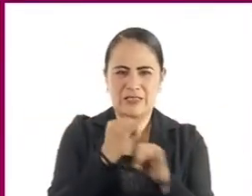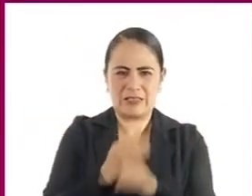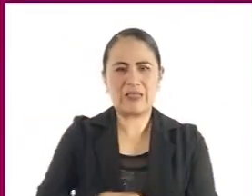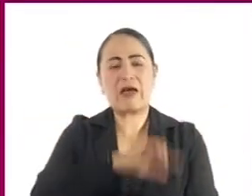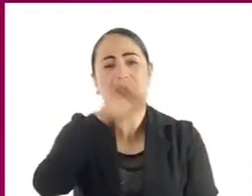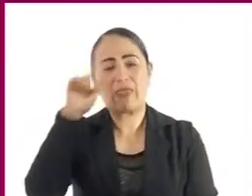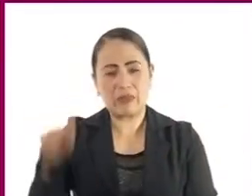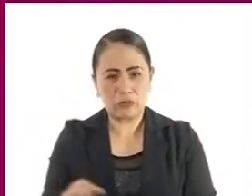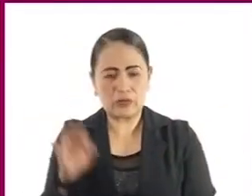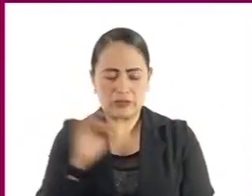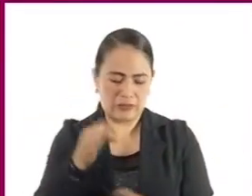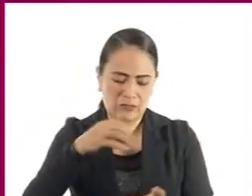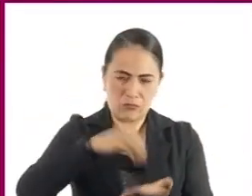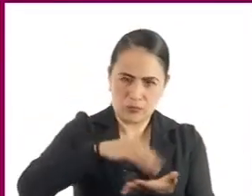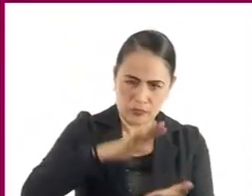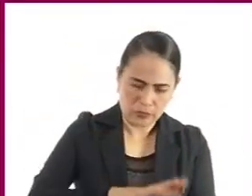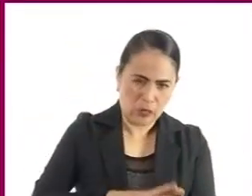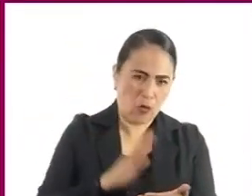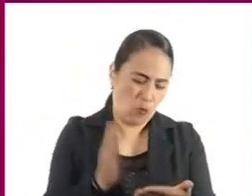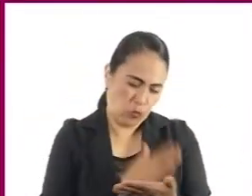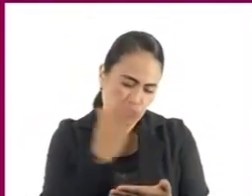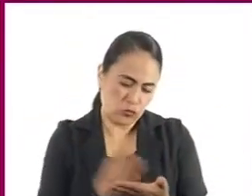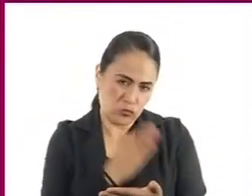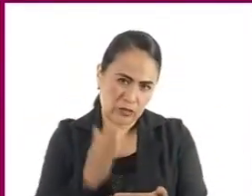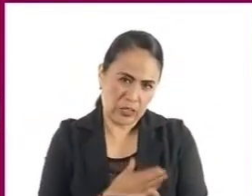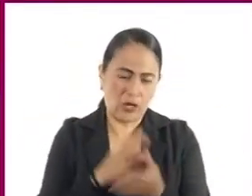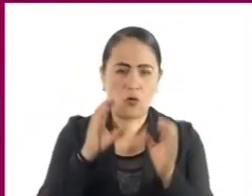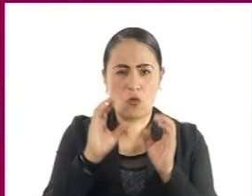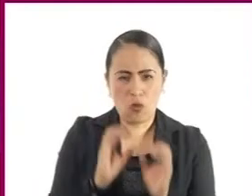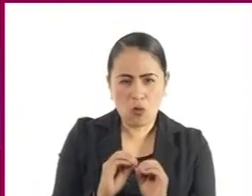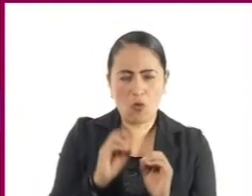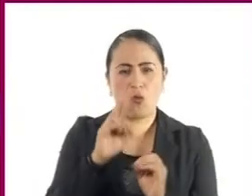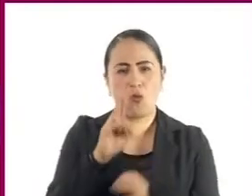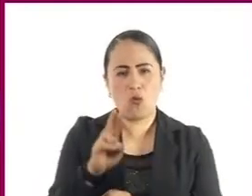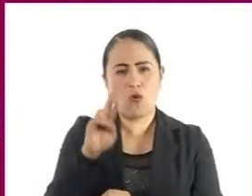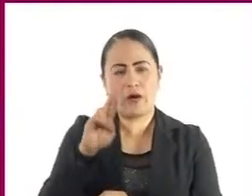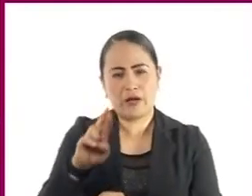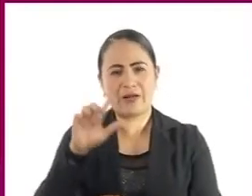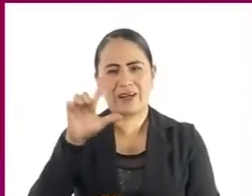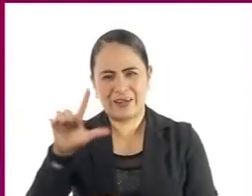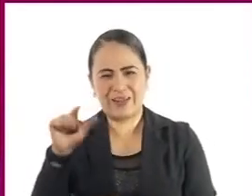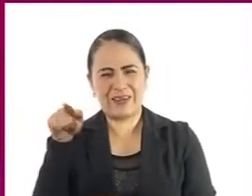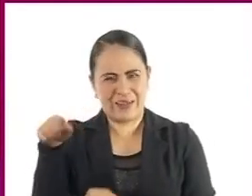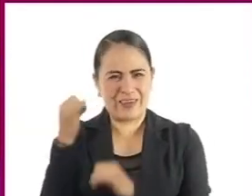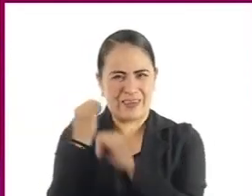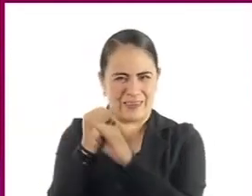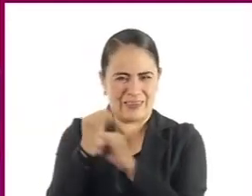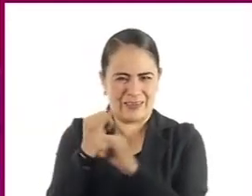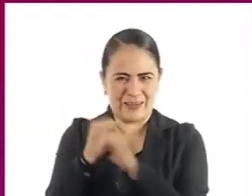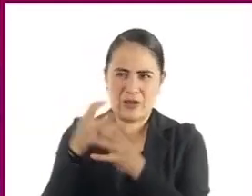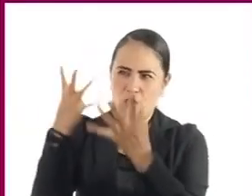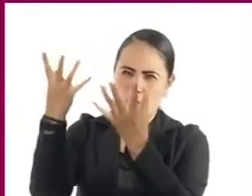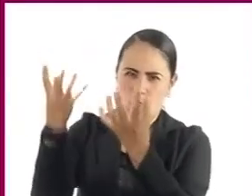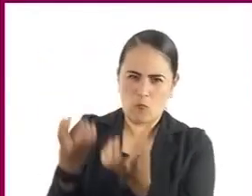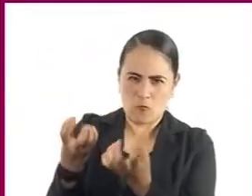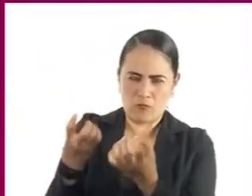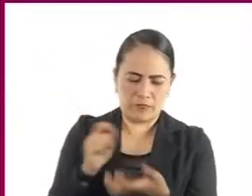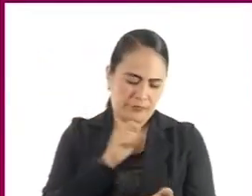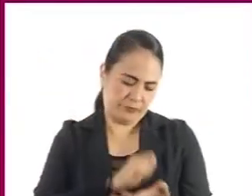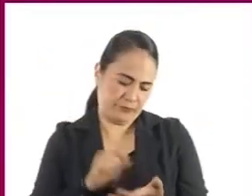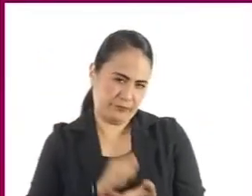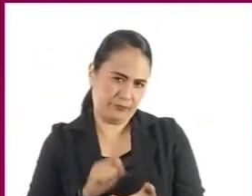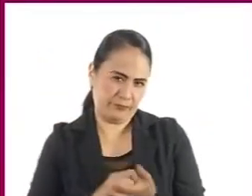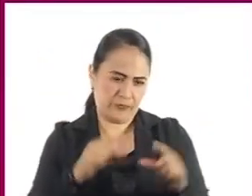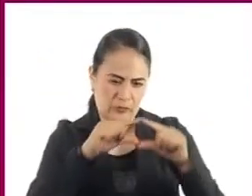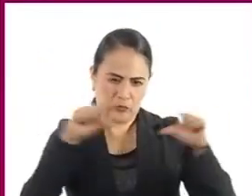referencias impresas o bien en un URL, que es la dirección electrónica de donde se extrajo.